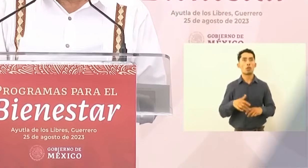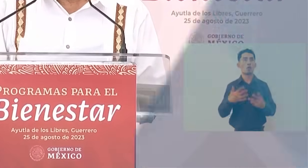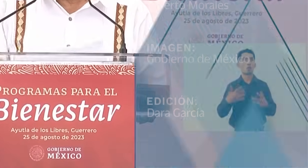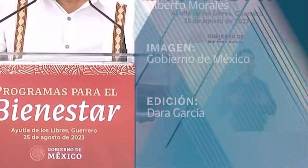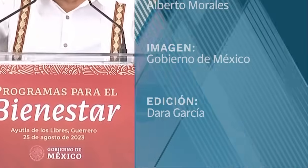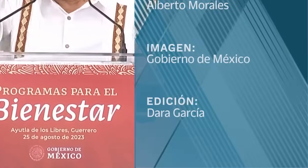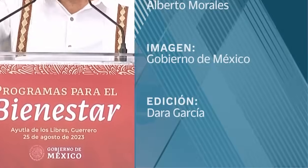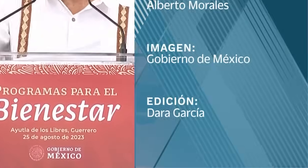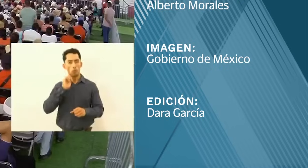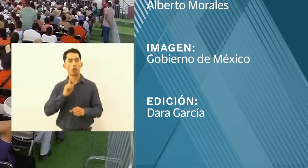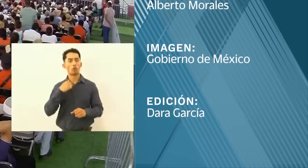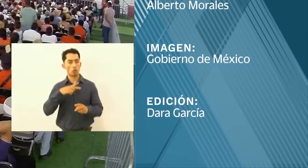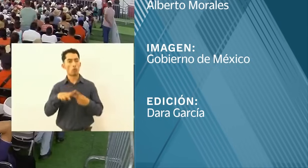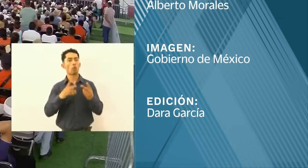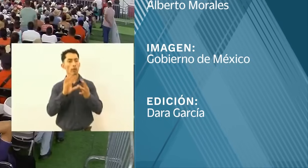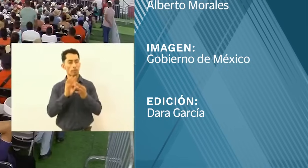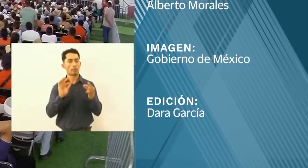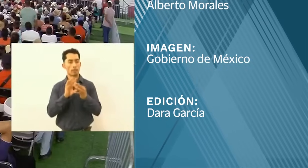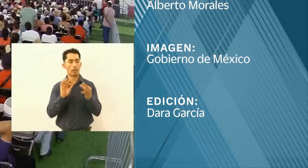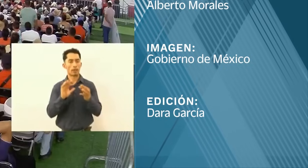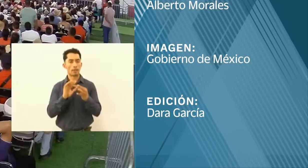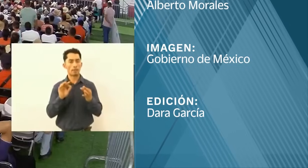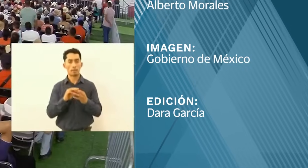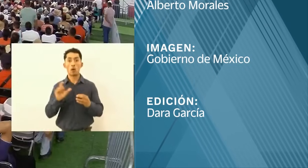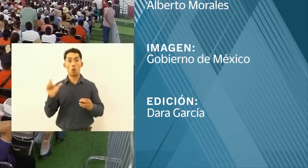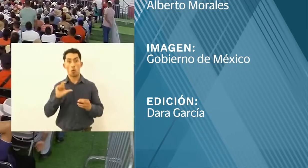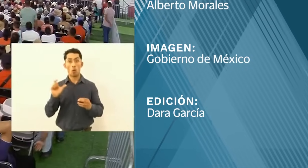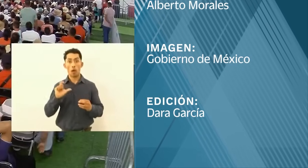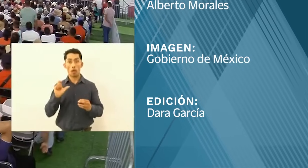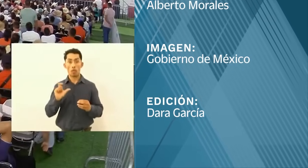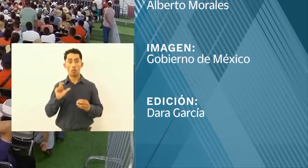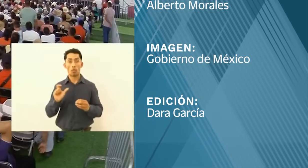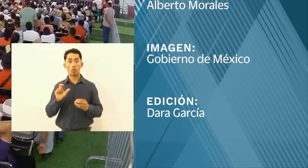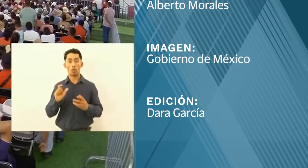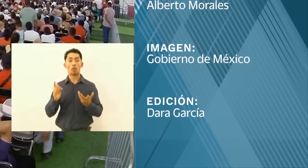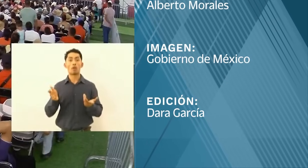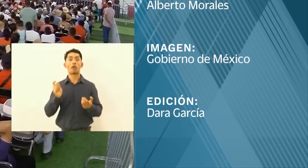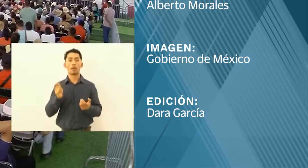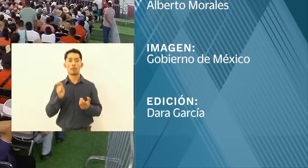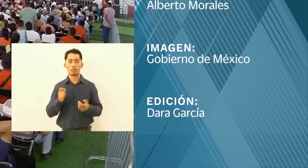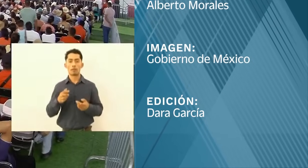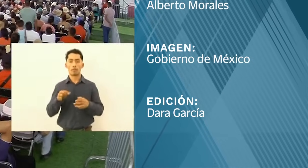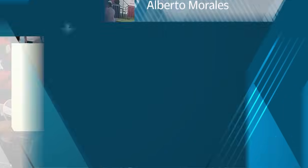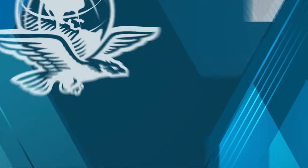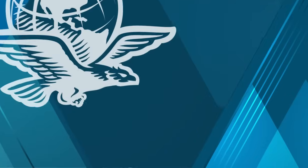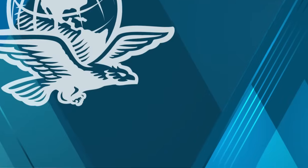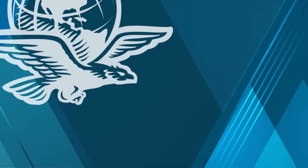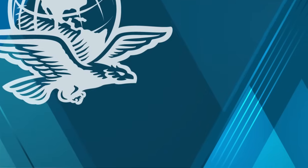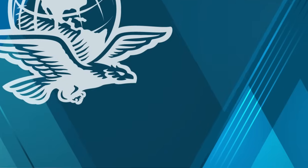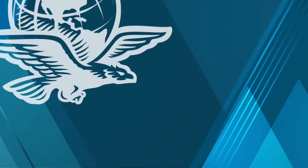distribuir los nuevos textos que hizo la Secretaría de Educación Pública y que están en litigio.